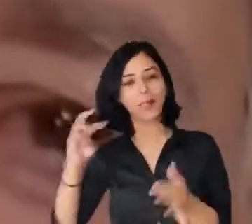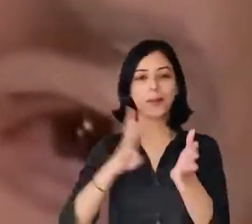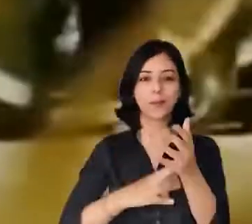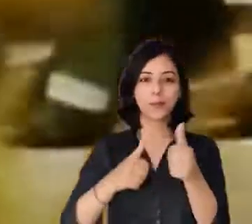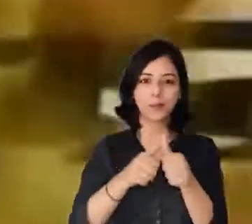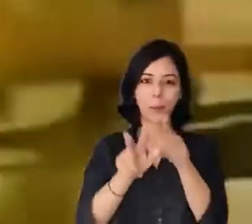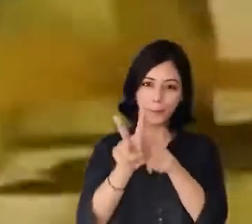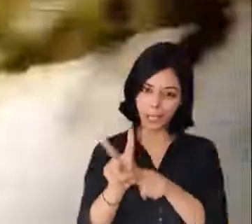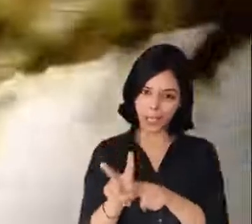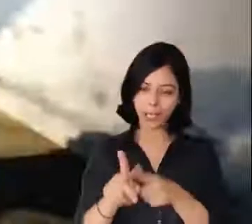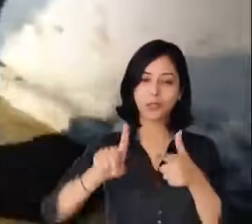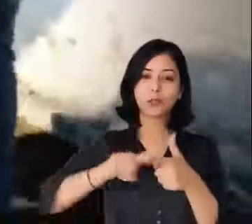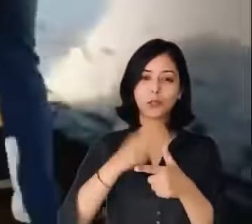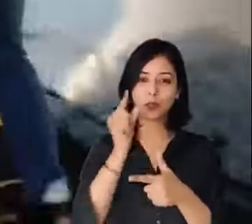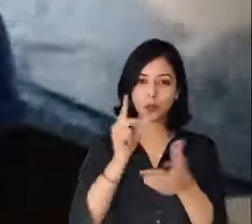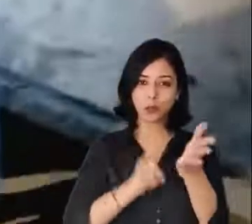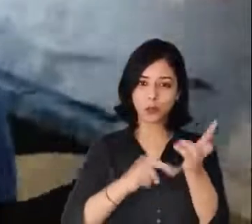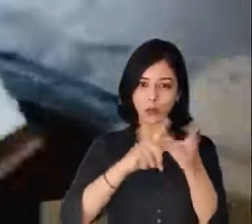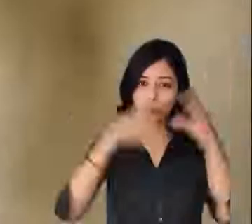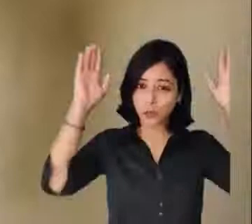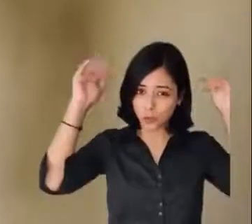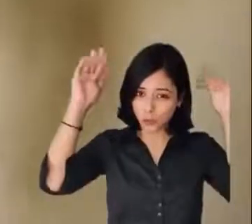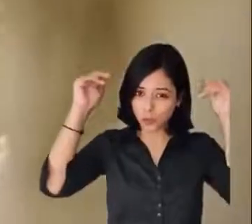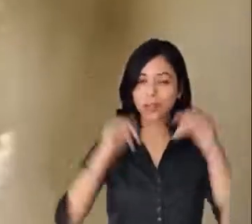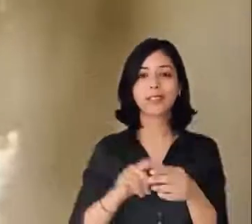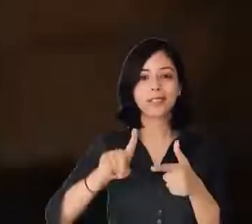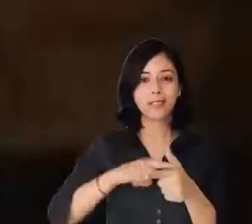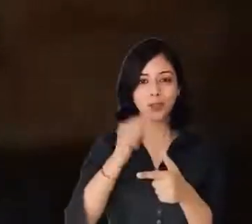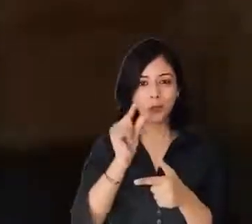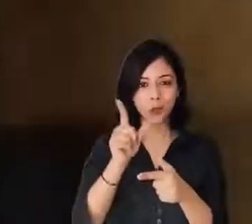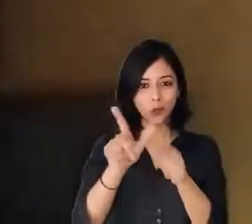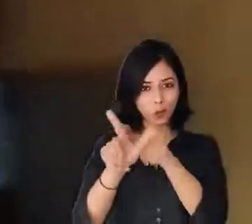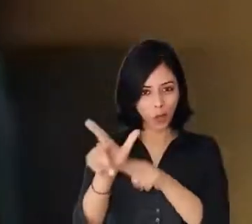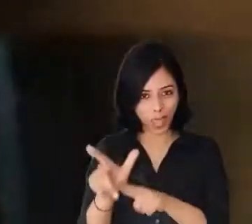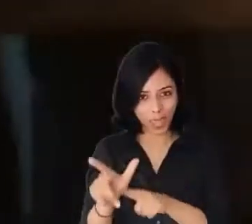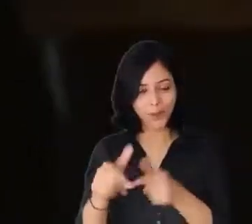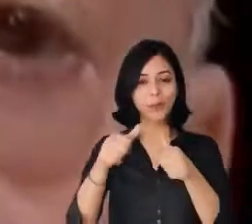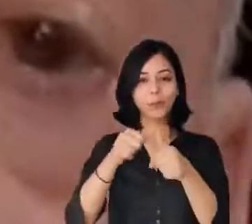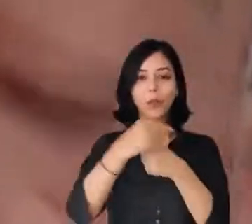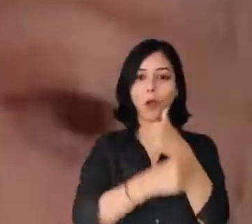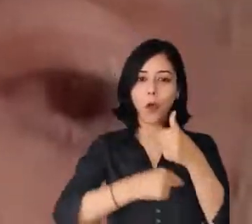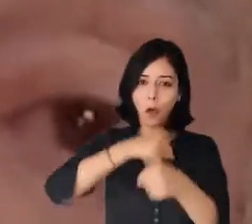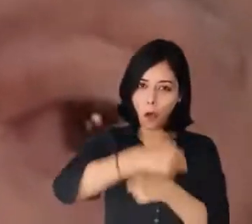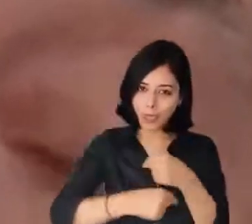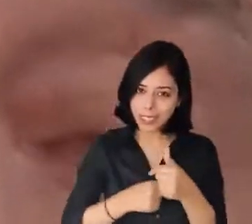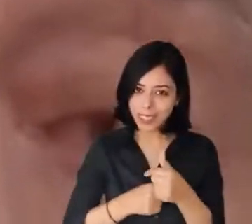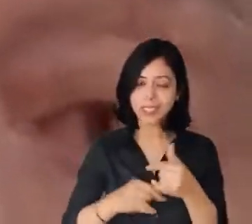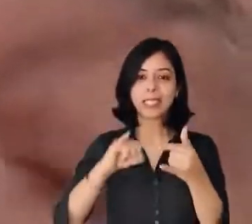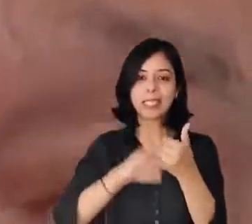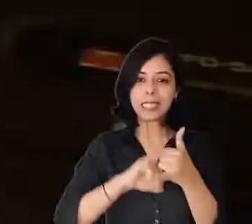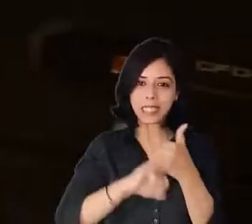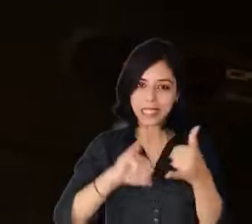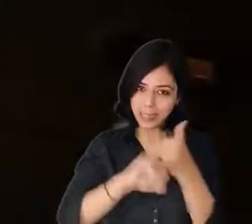sabes. Él dijo, pues fui a casa de Paxton con Robin porque él tenía un cassette para